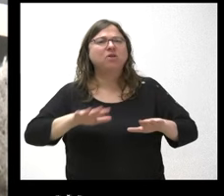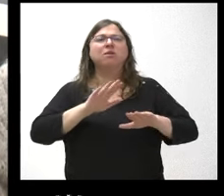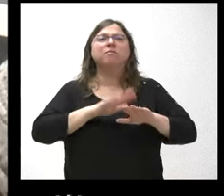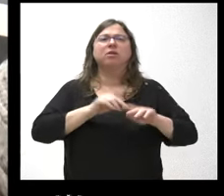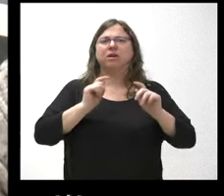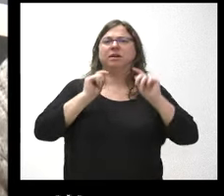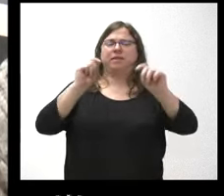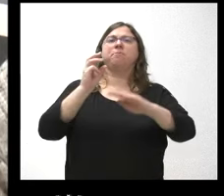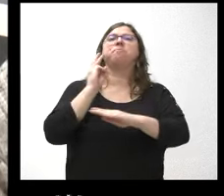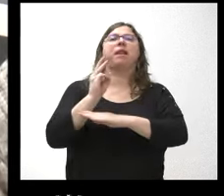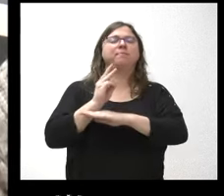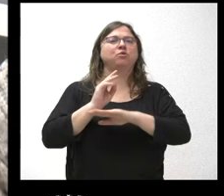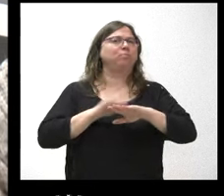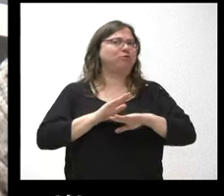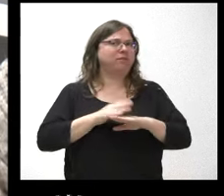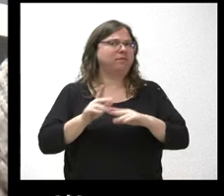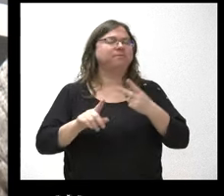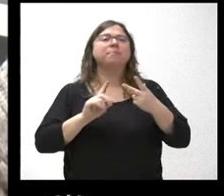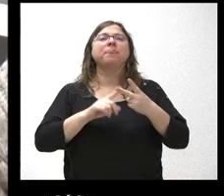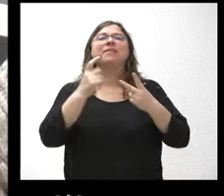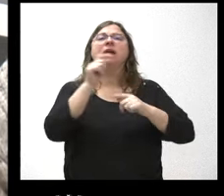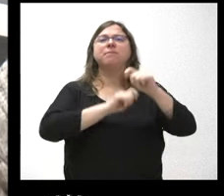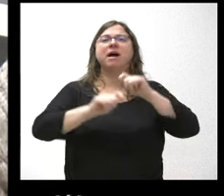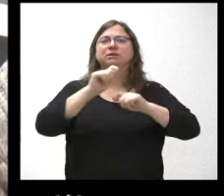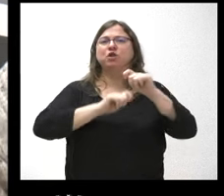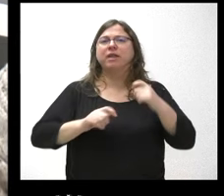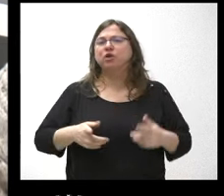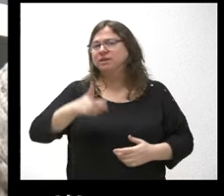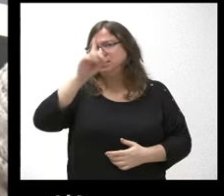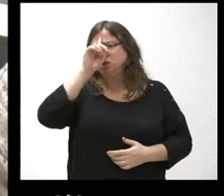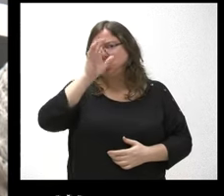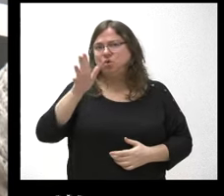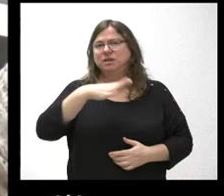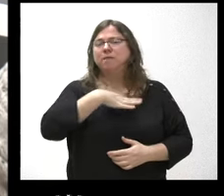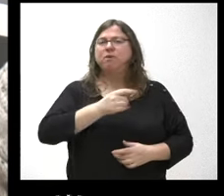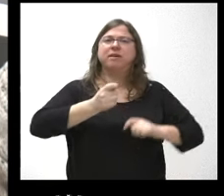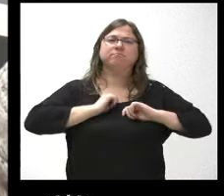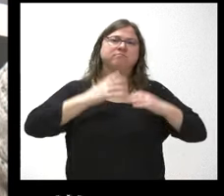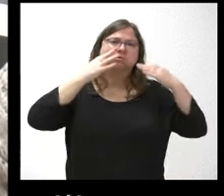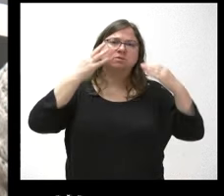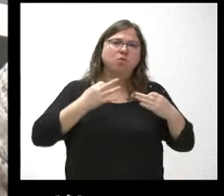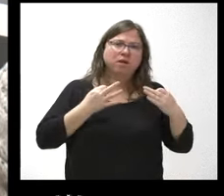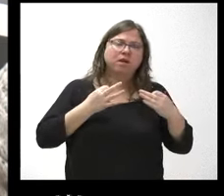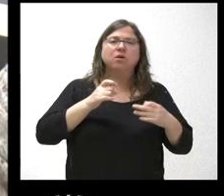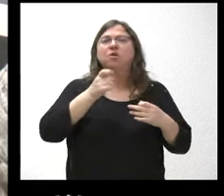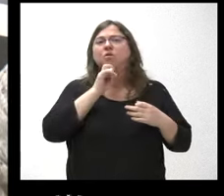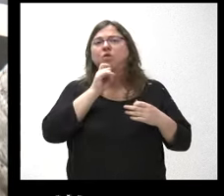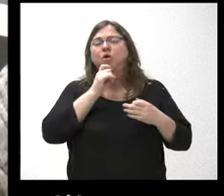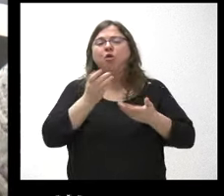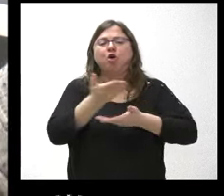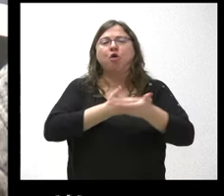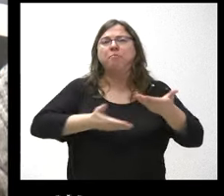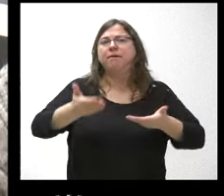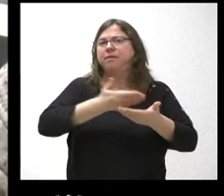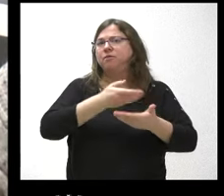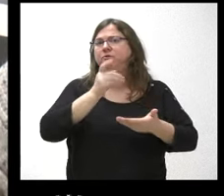el que tome la iniciativa? Y luego, en relación a las asociaciones, no sé si puede garantizar cómo va a ser la cooperación y la